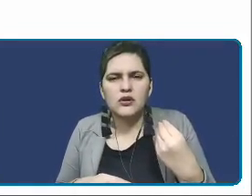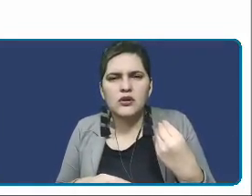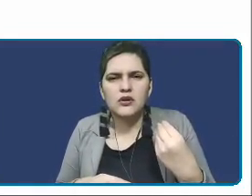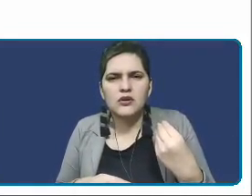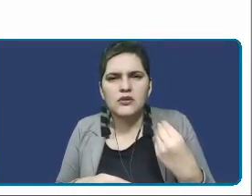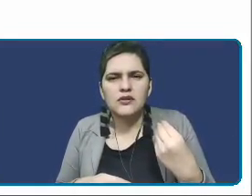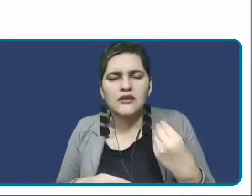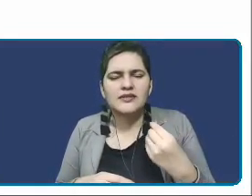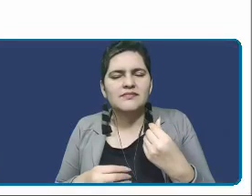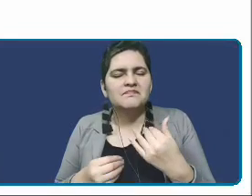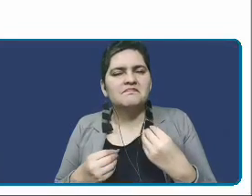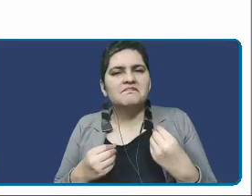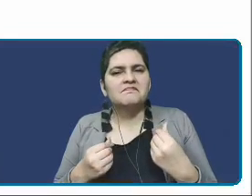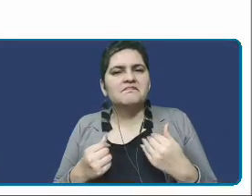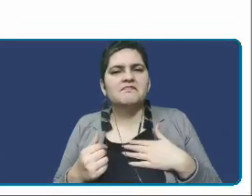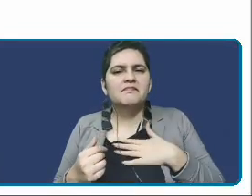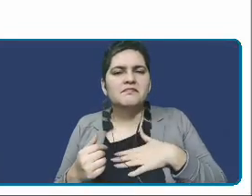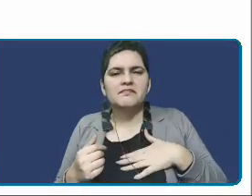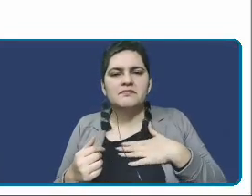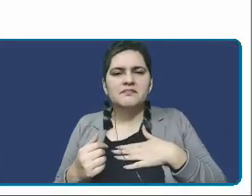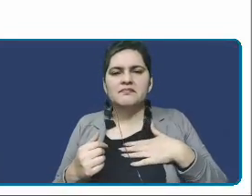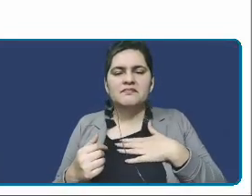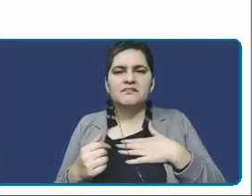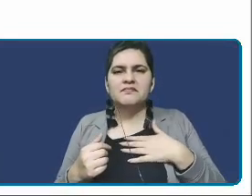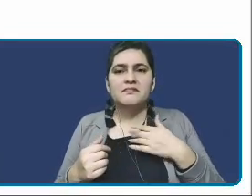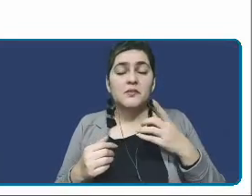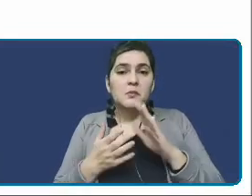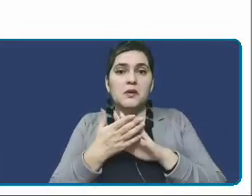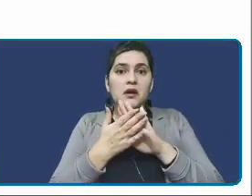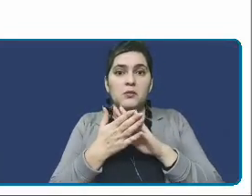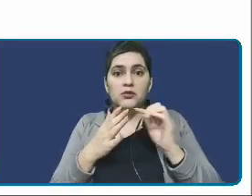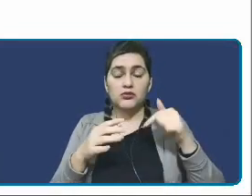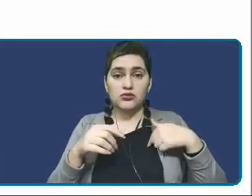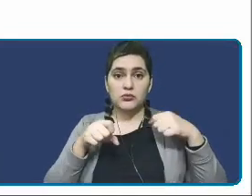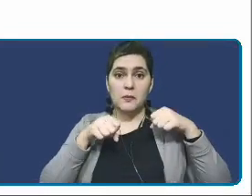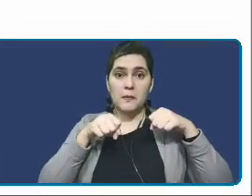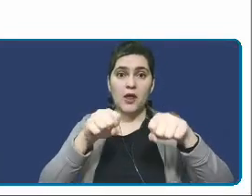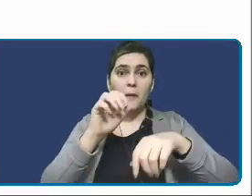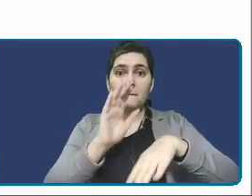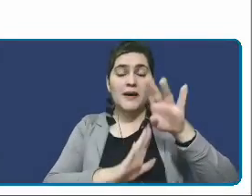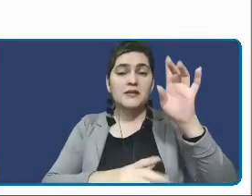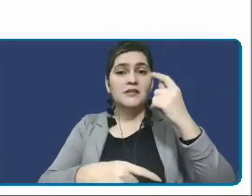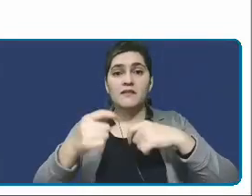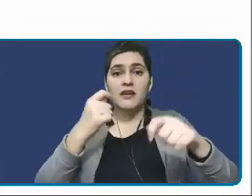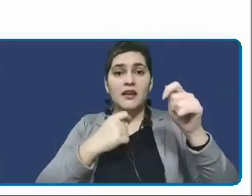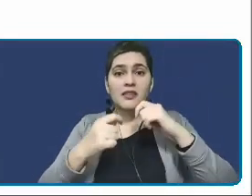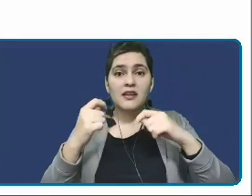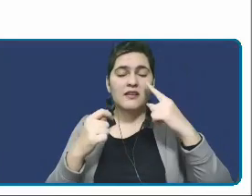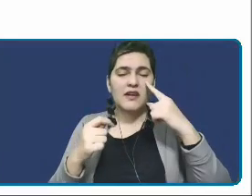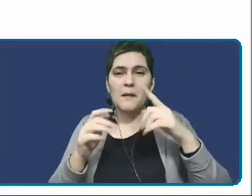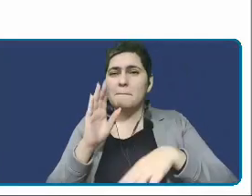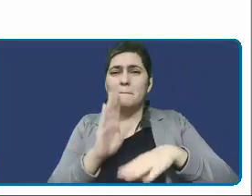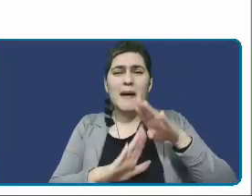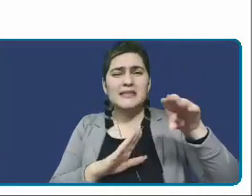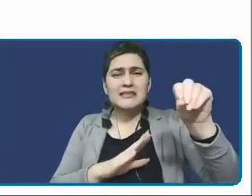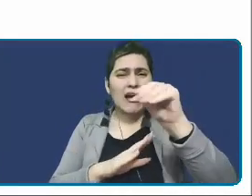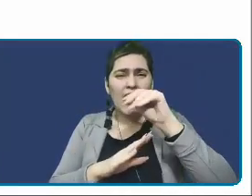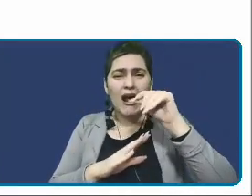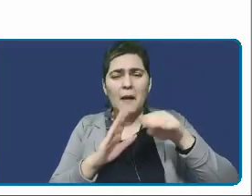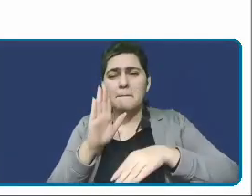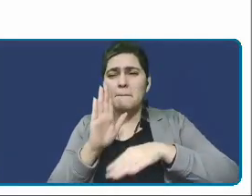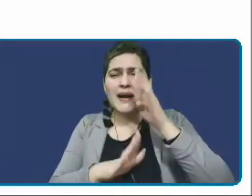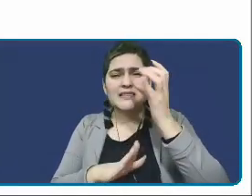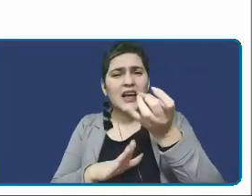agradable a la población. Cuando uno ve a un supermercado, lo que más se vende es lo que tiene más sal, y lo que tiene más azúcar, y lo que tiene más